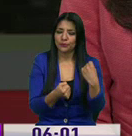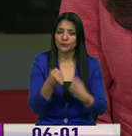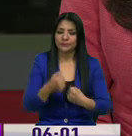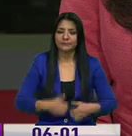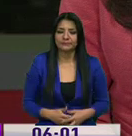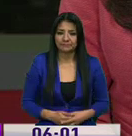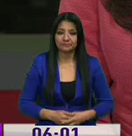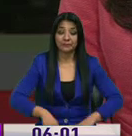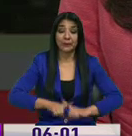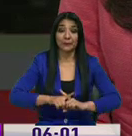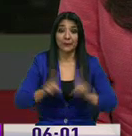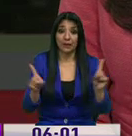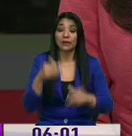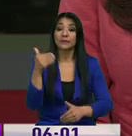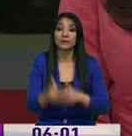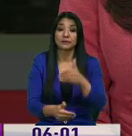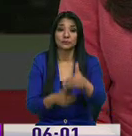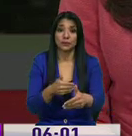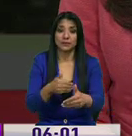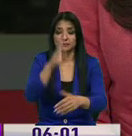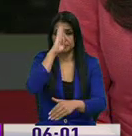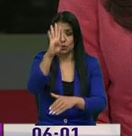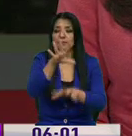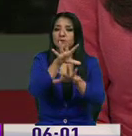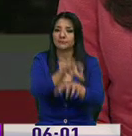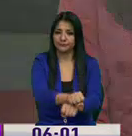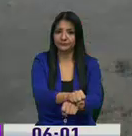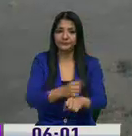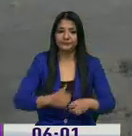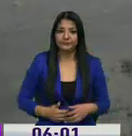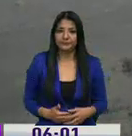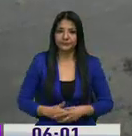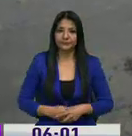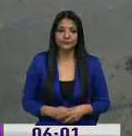pero fue detenido más adelante por la policía